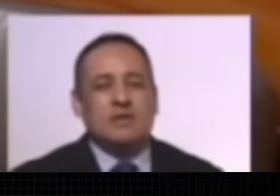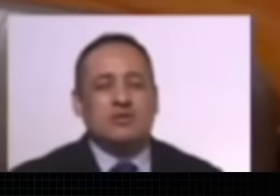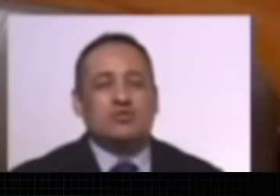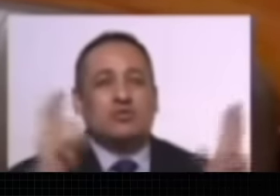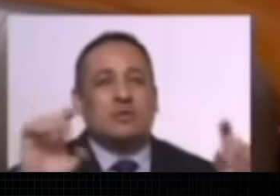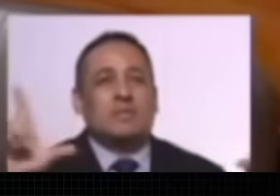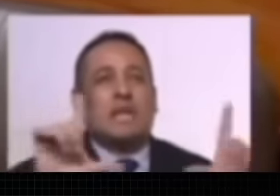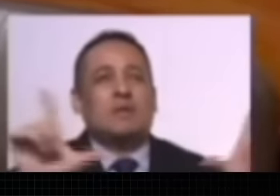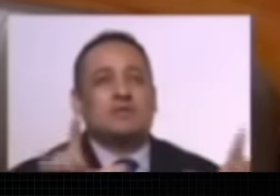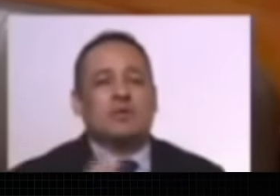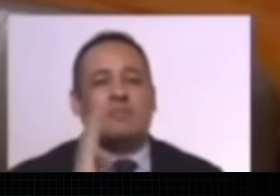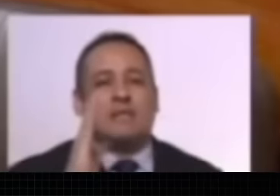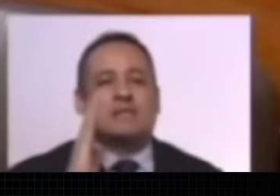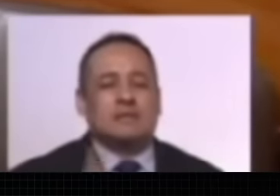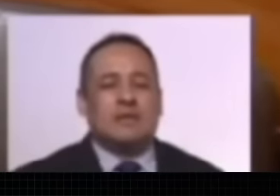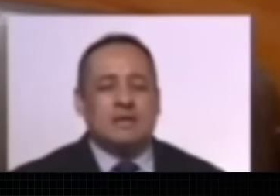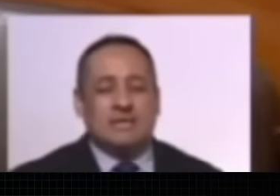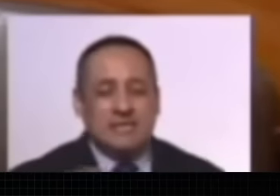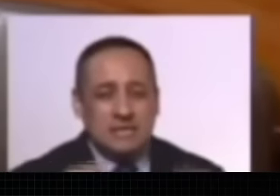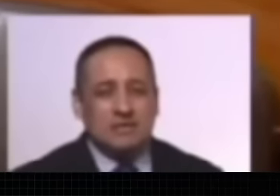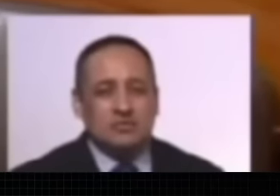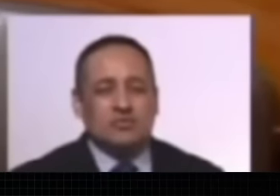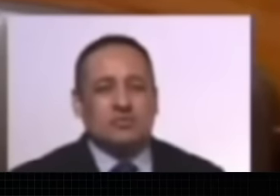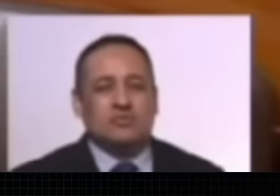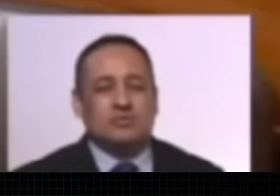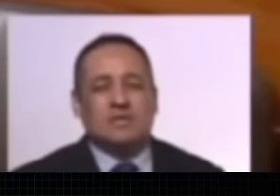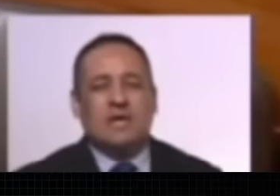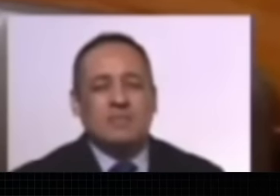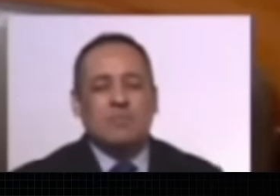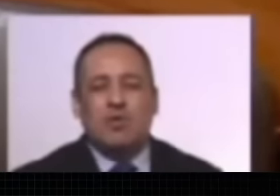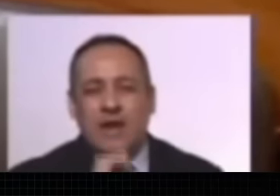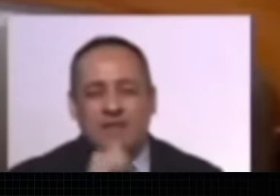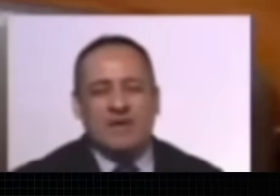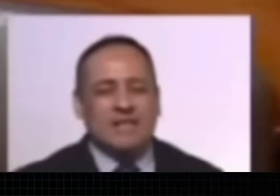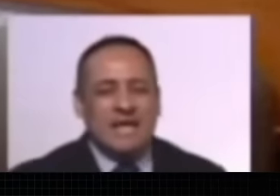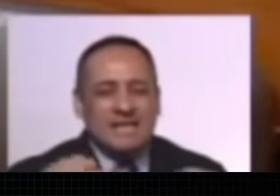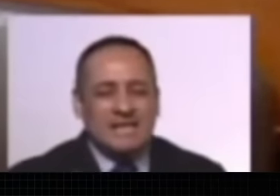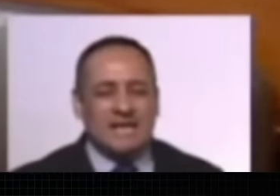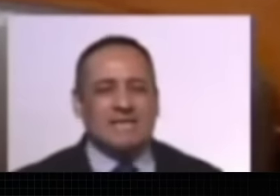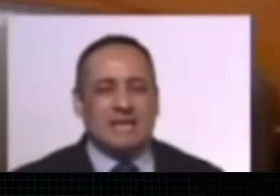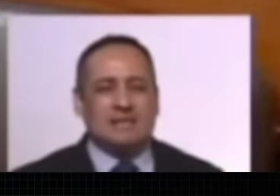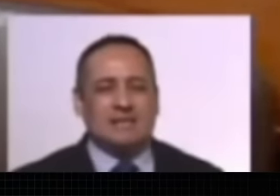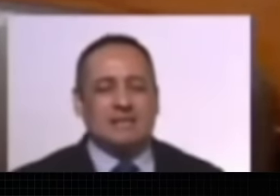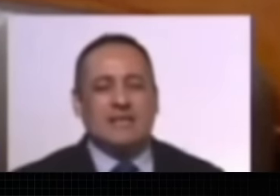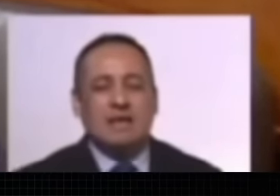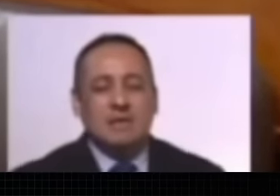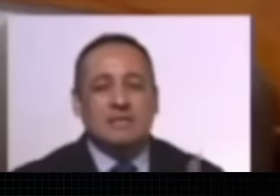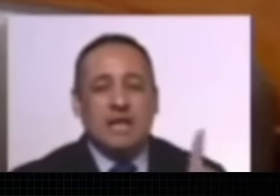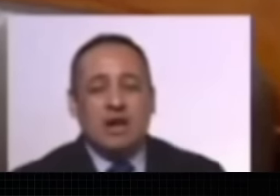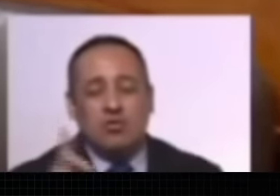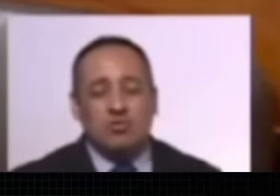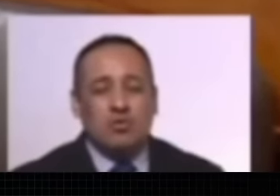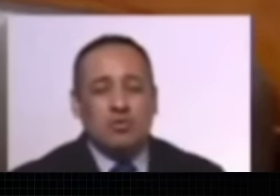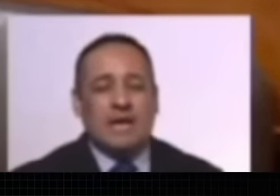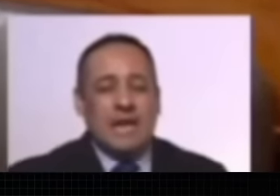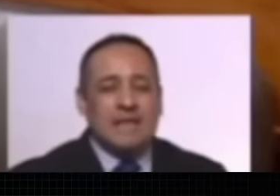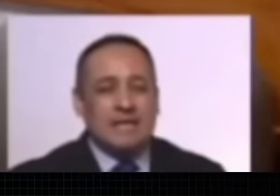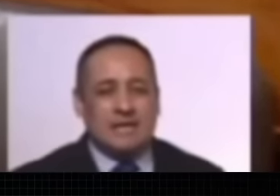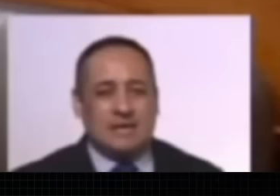mediáticas. Y esto por la falta de integridad de quienes la